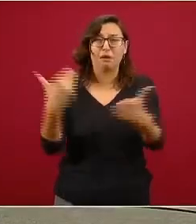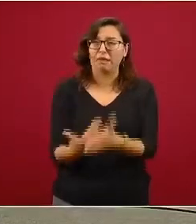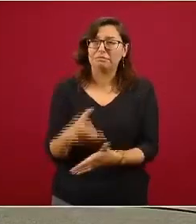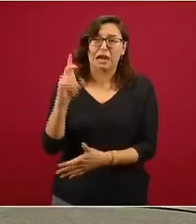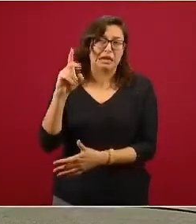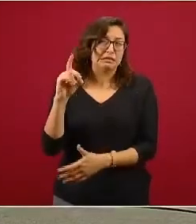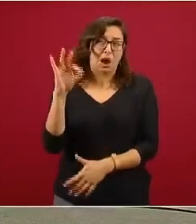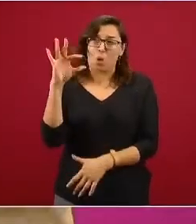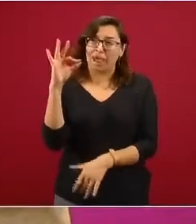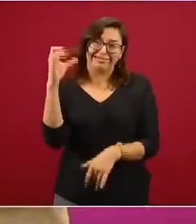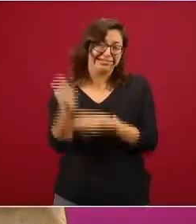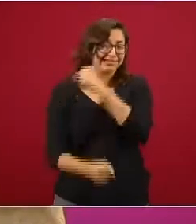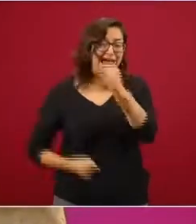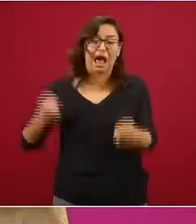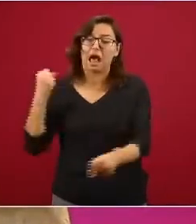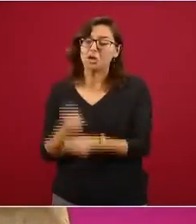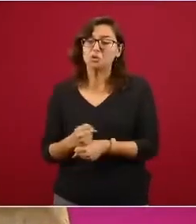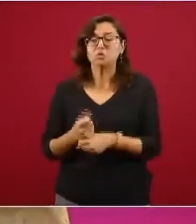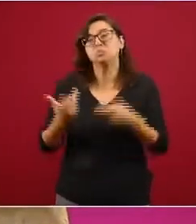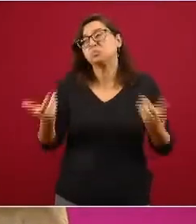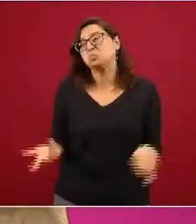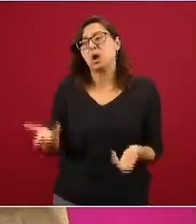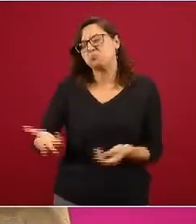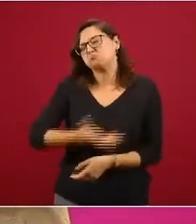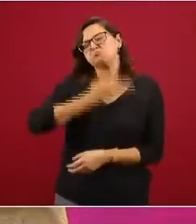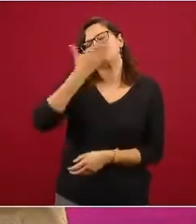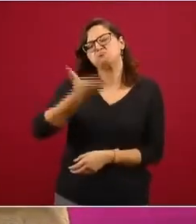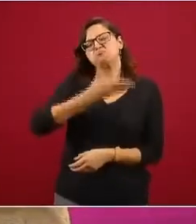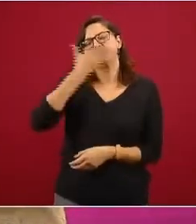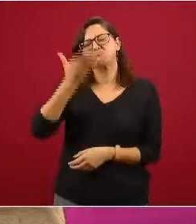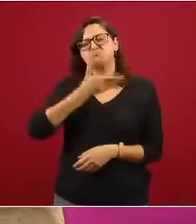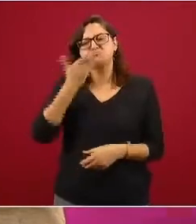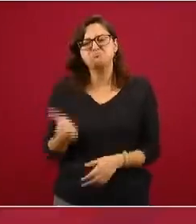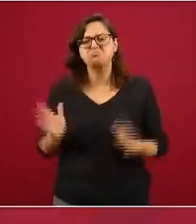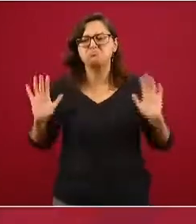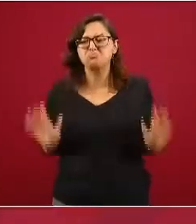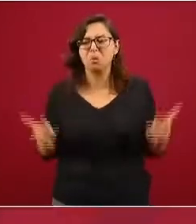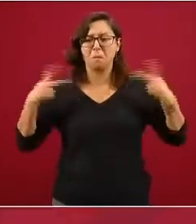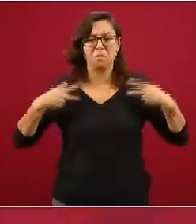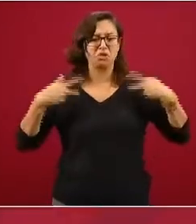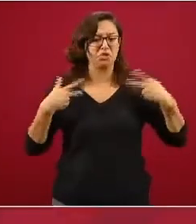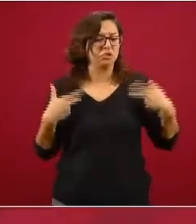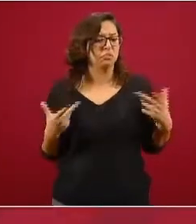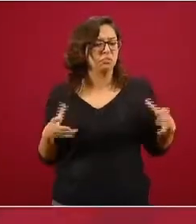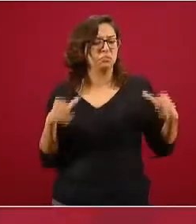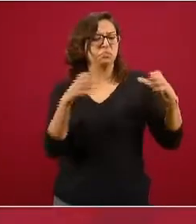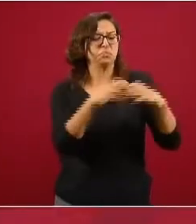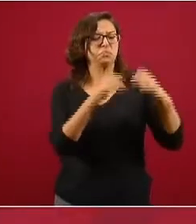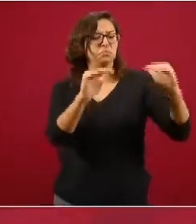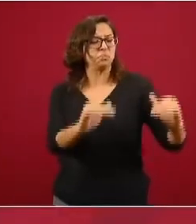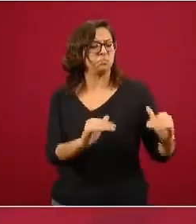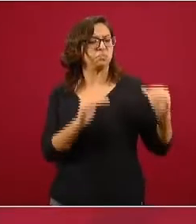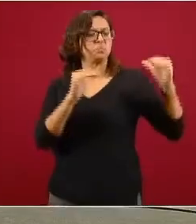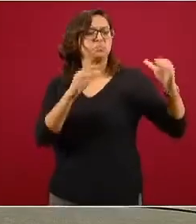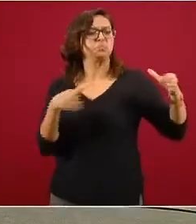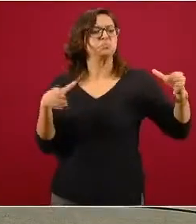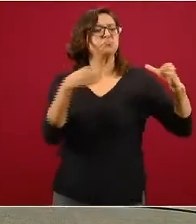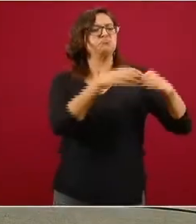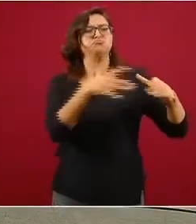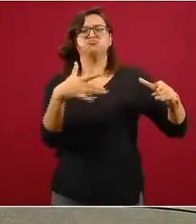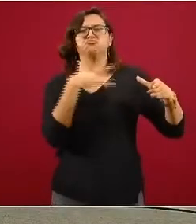40 años se ha normalizado, hay sectores de la población que incluso siguen no percibiendo que existe una enorme desigualdad